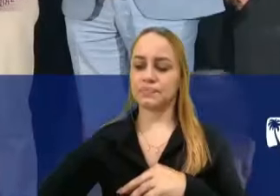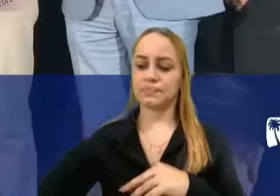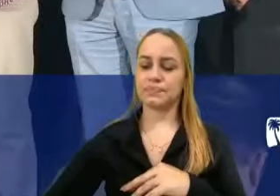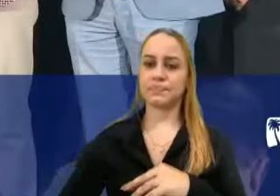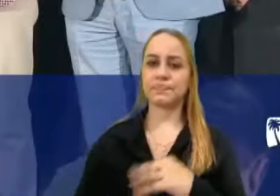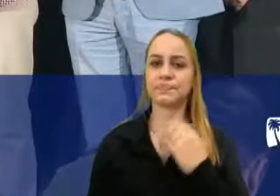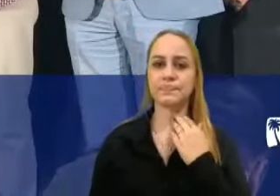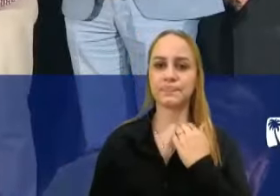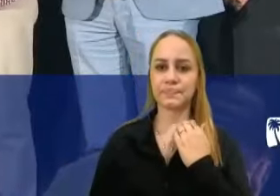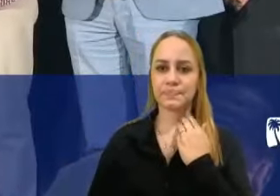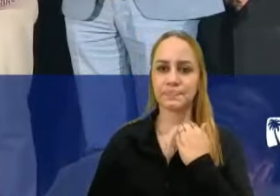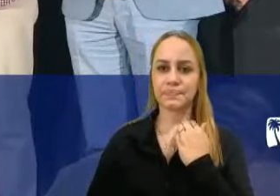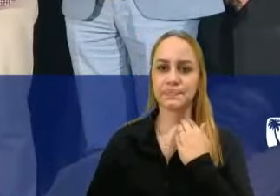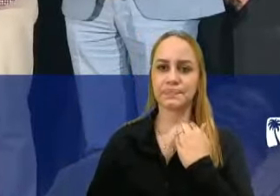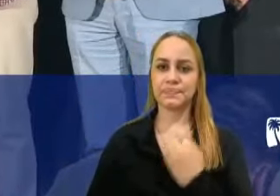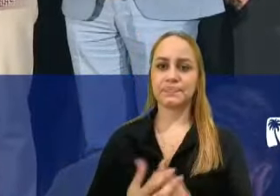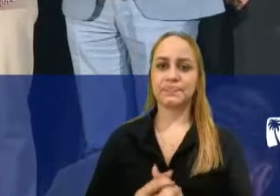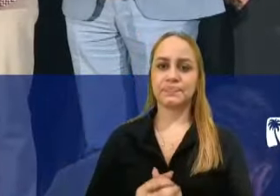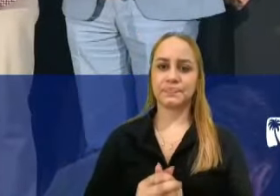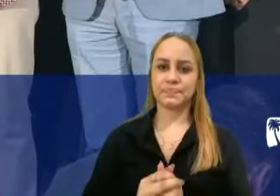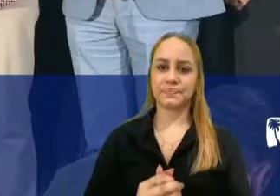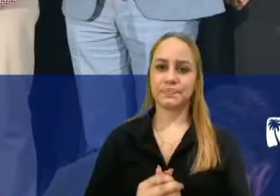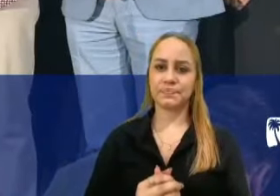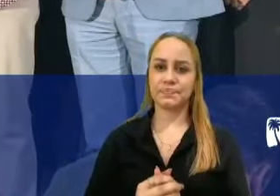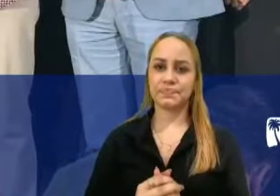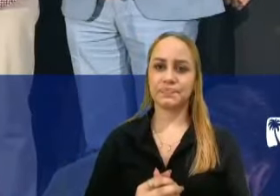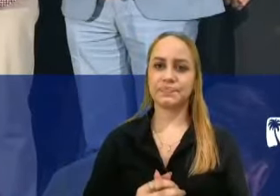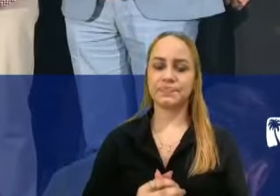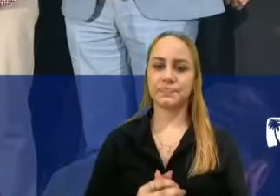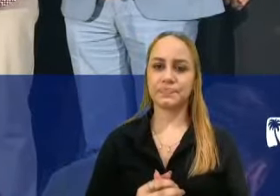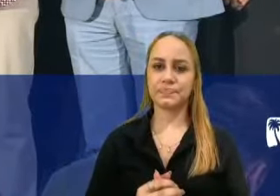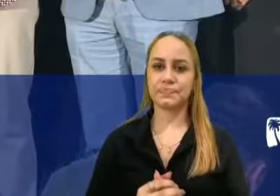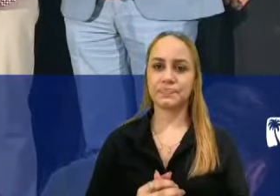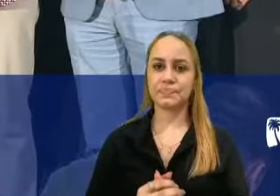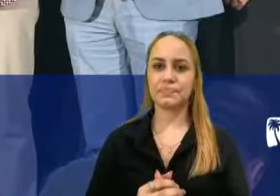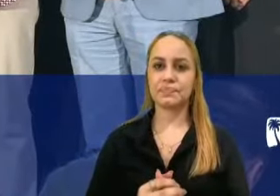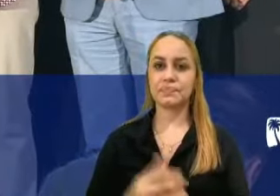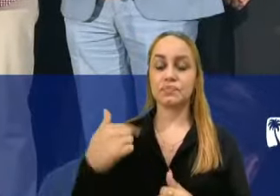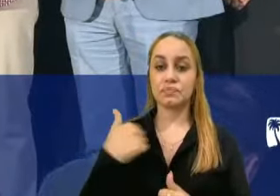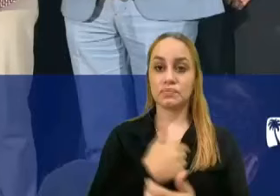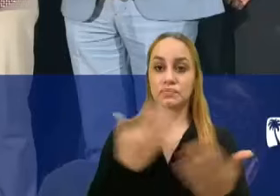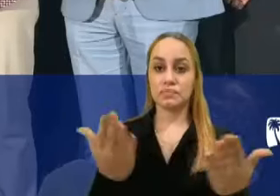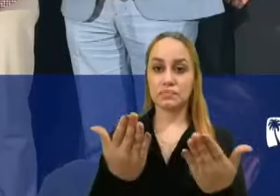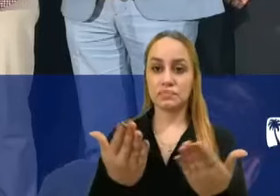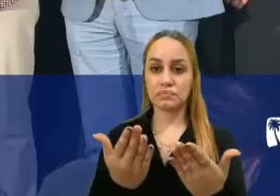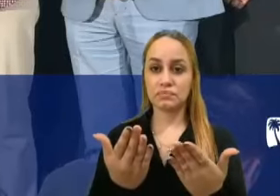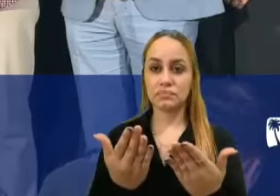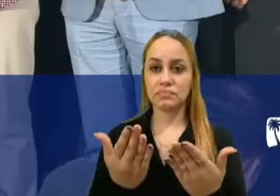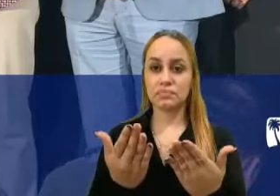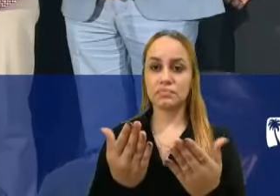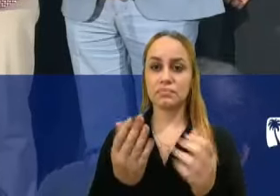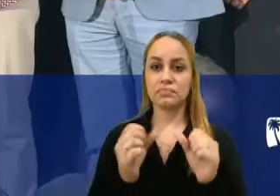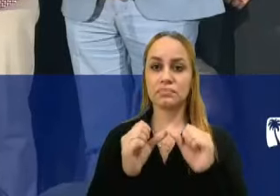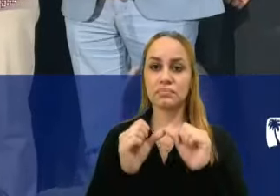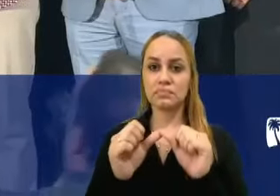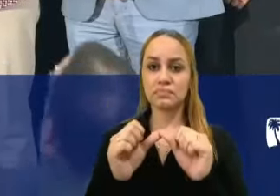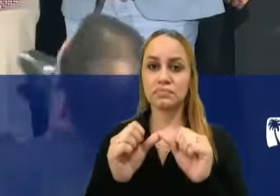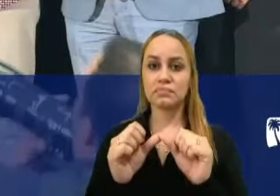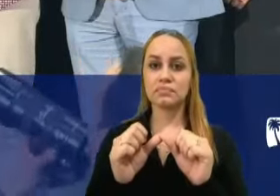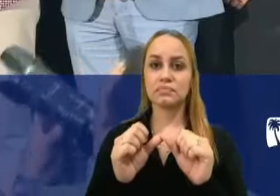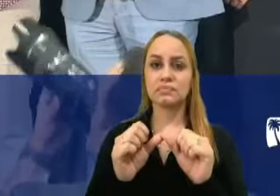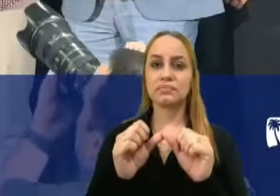hace la prensa para mí es importante esta organización por varias razones la primera no hay tiempo que perder en